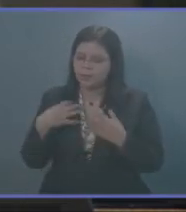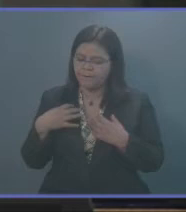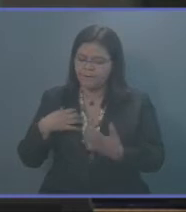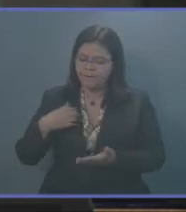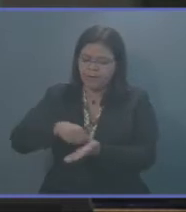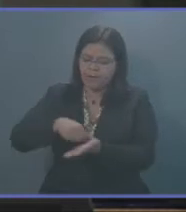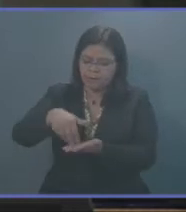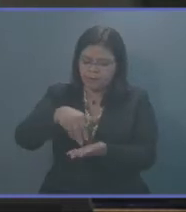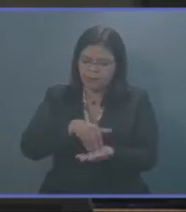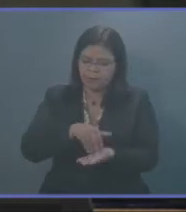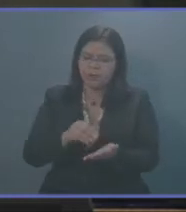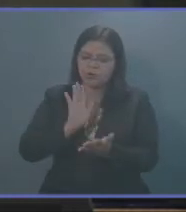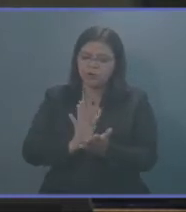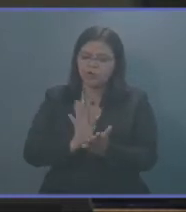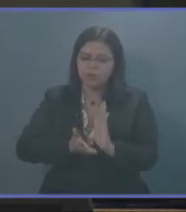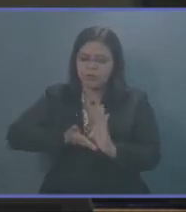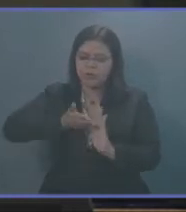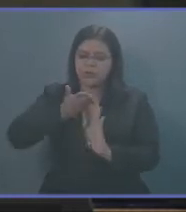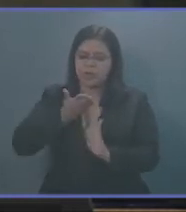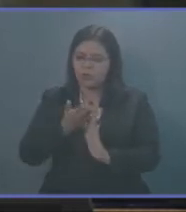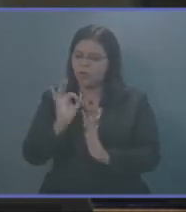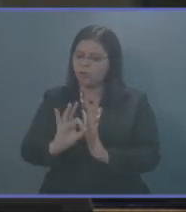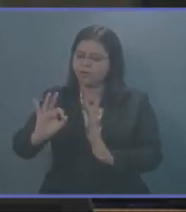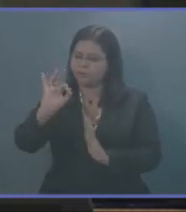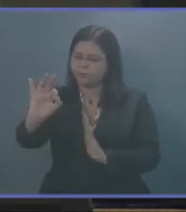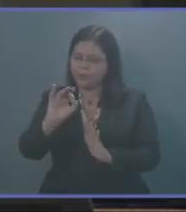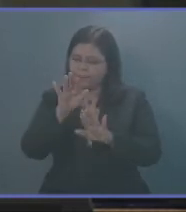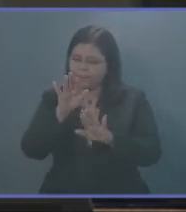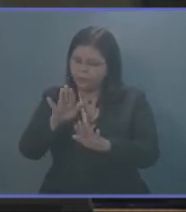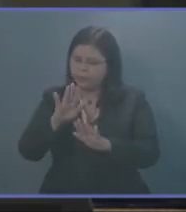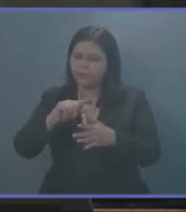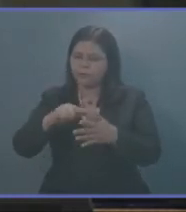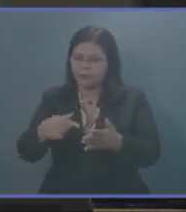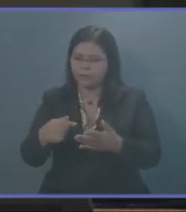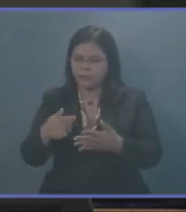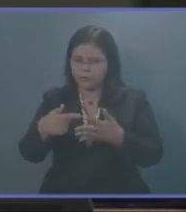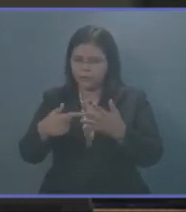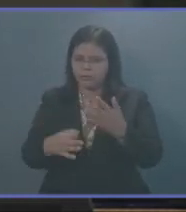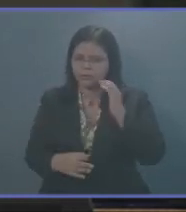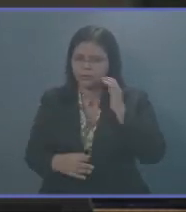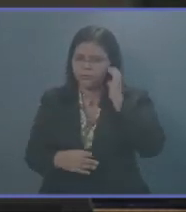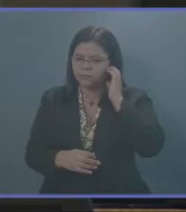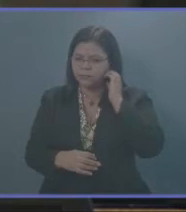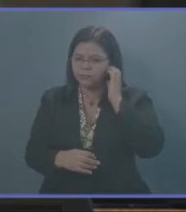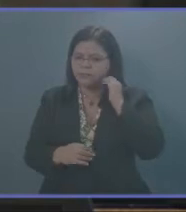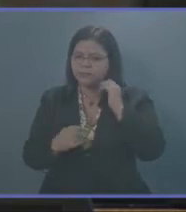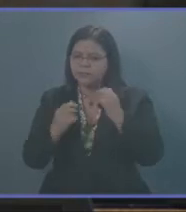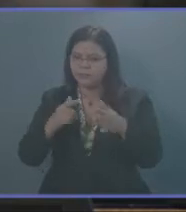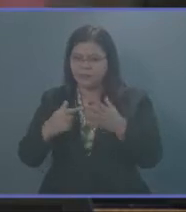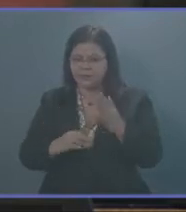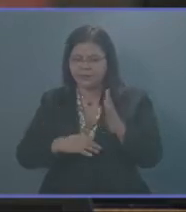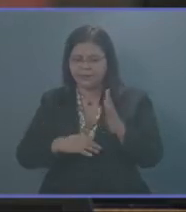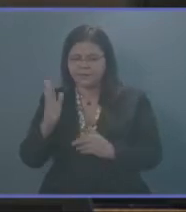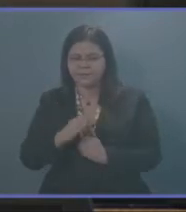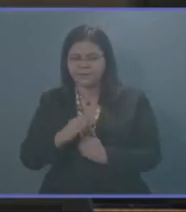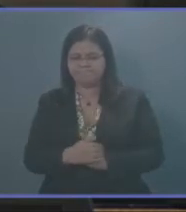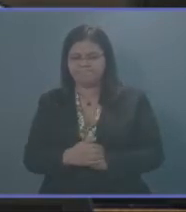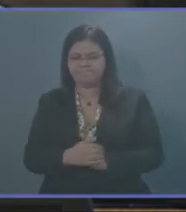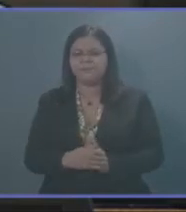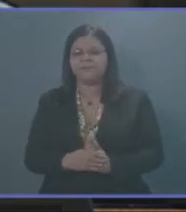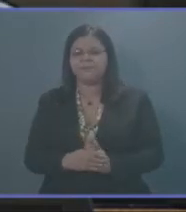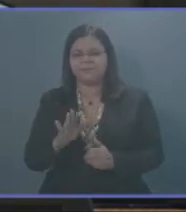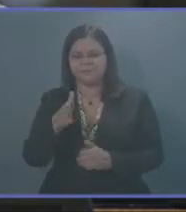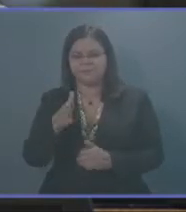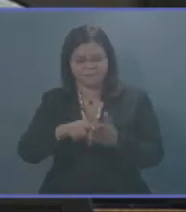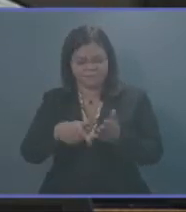al desarrollo local, respetando el principio de legalidad y los derechos y garantías constitucionales. Por tanto, en